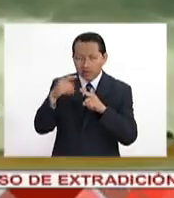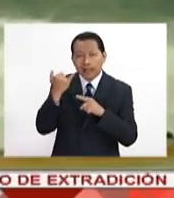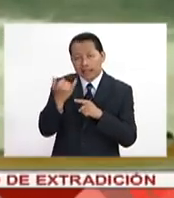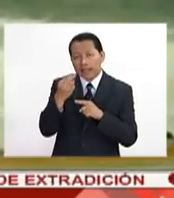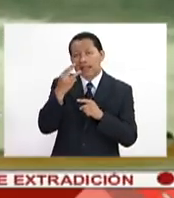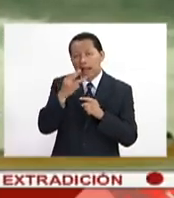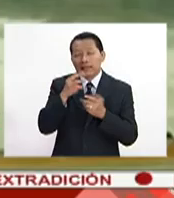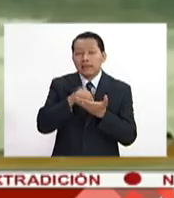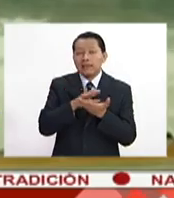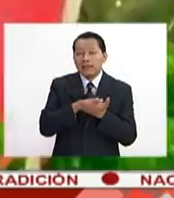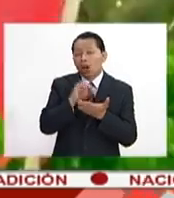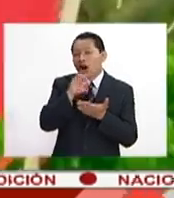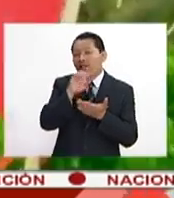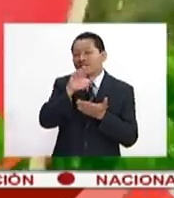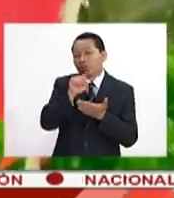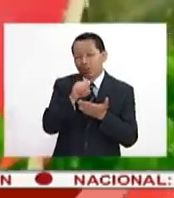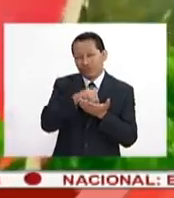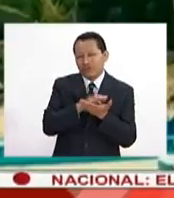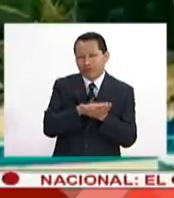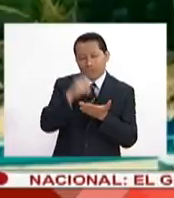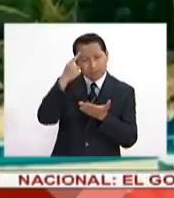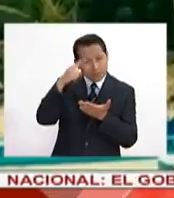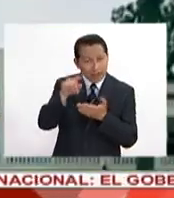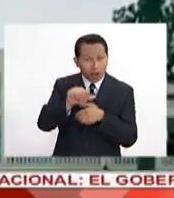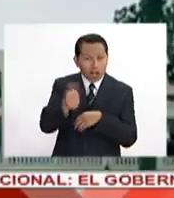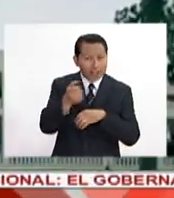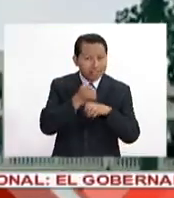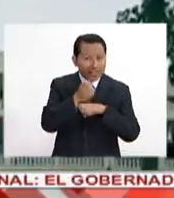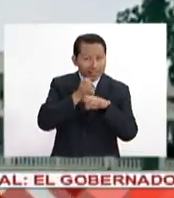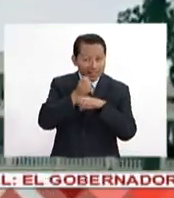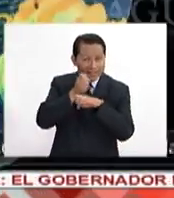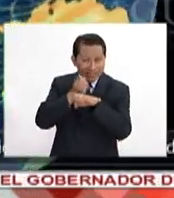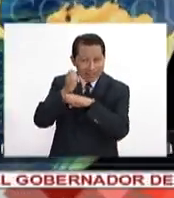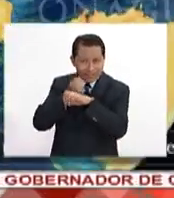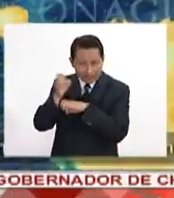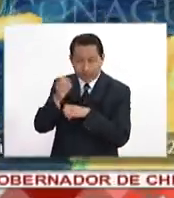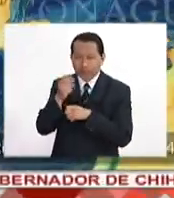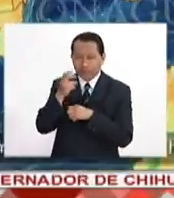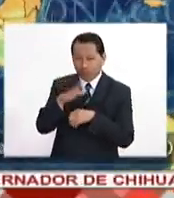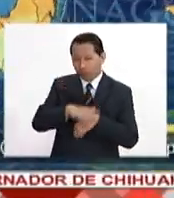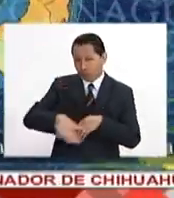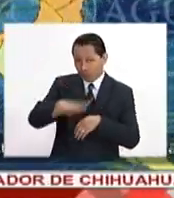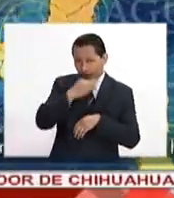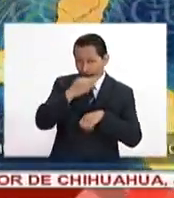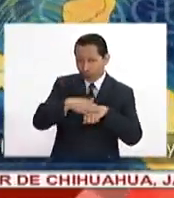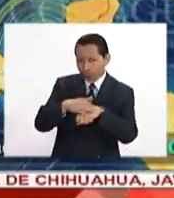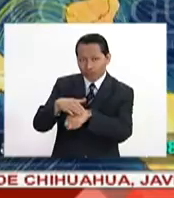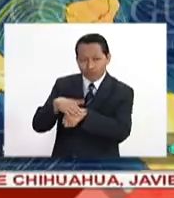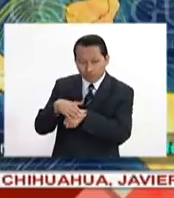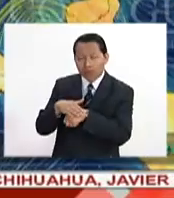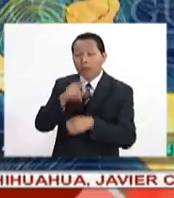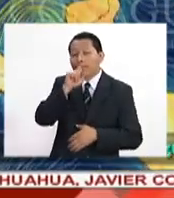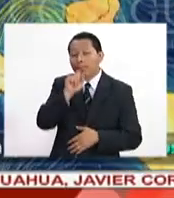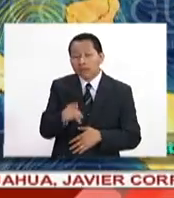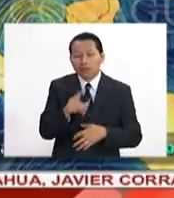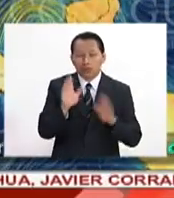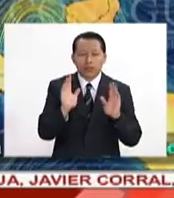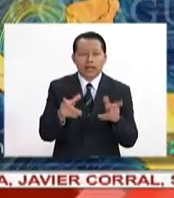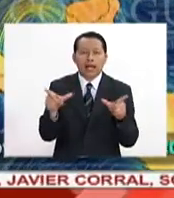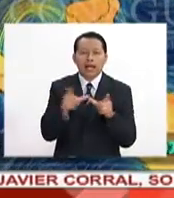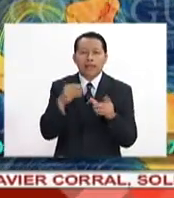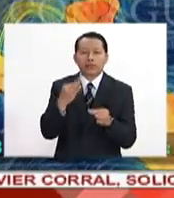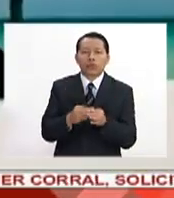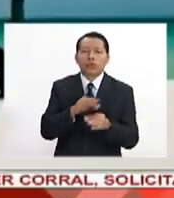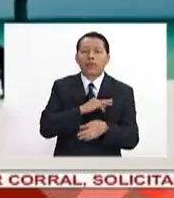oficios de alertamiento para 11 estados vulnerables al fenómeno hidrometeorológico. Además, se tienen listos cerca